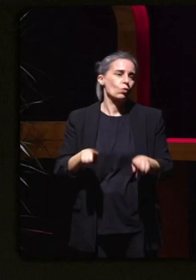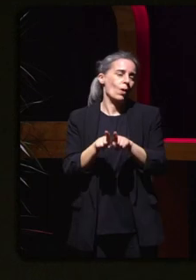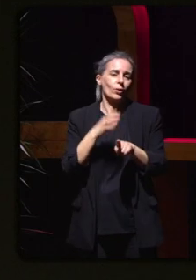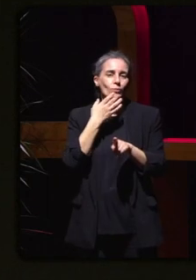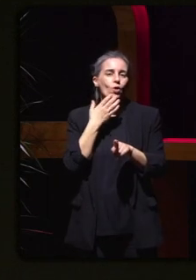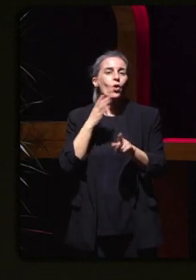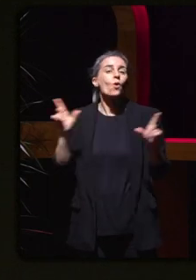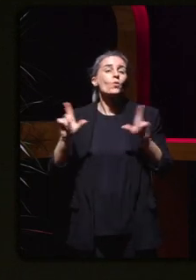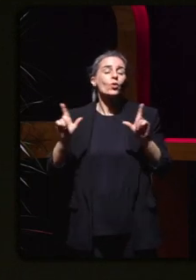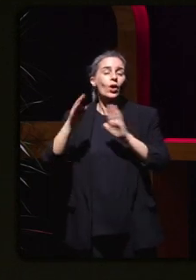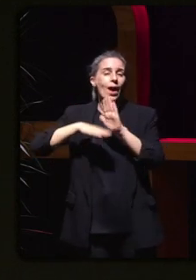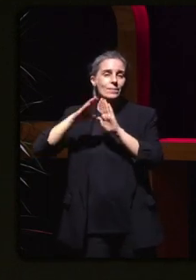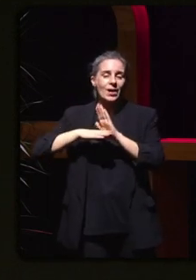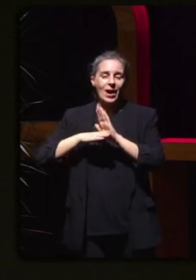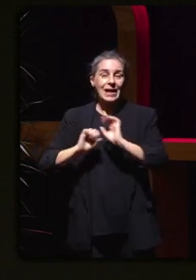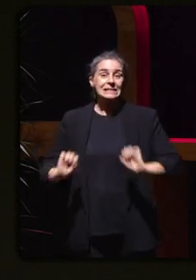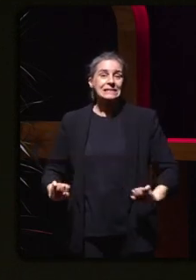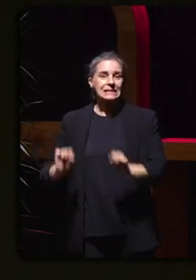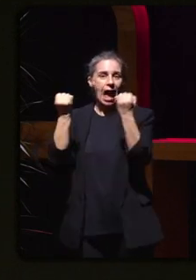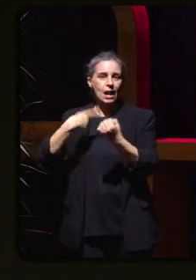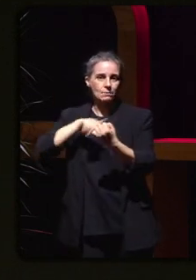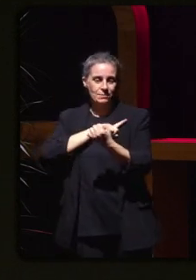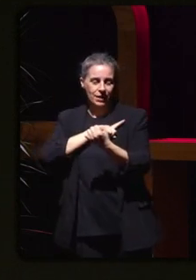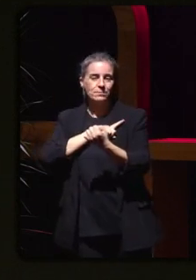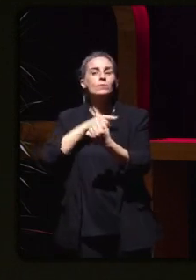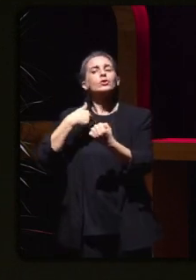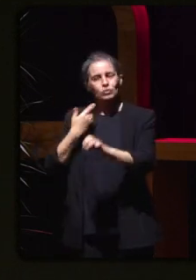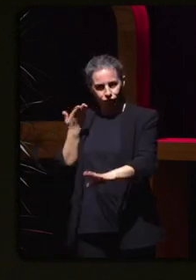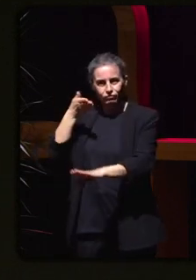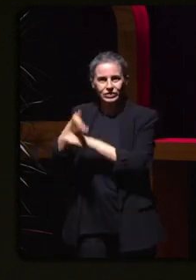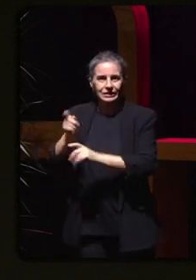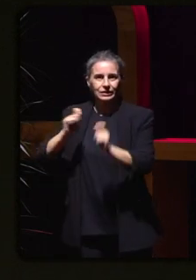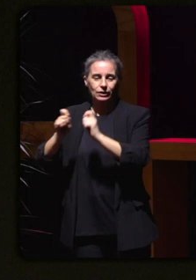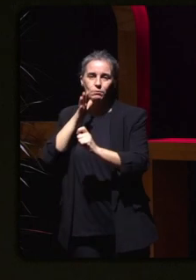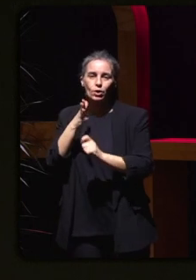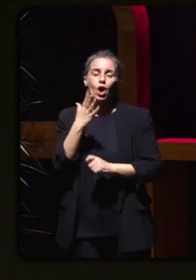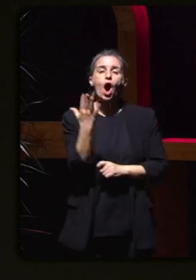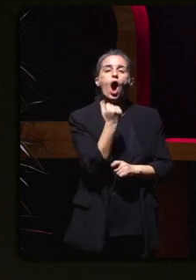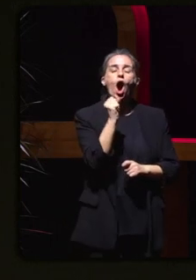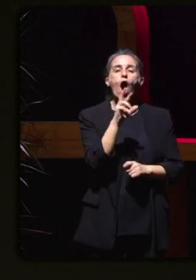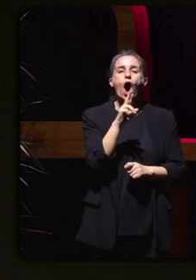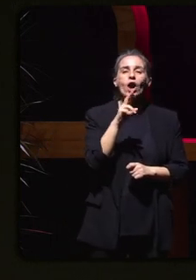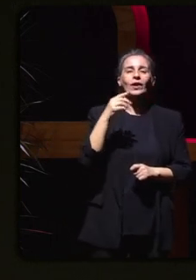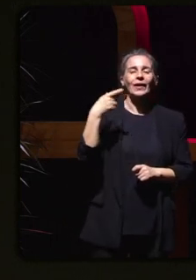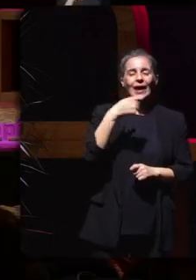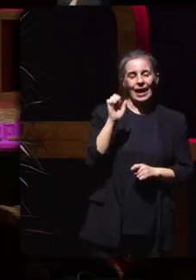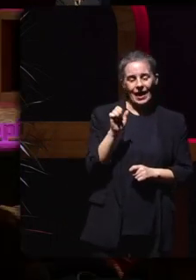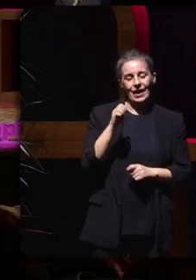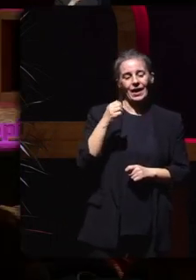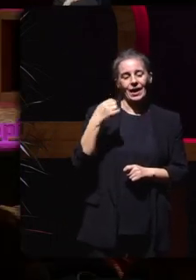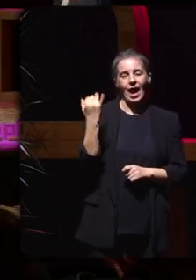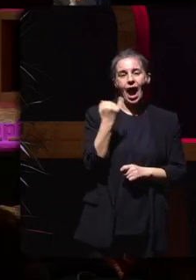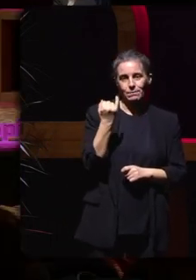yo fui a sálvame porque Jorge Javier leyó una columna mía un día y decidió agregarme a Instagram porque le había gustado O sea